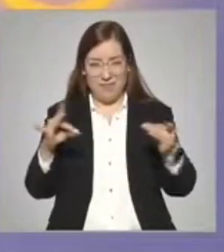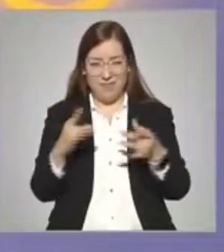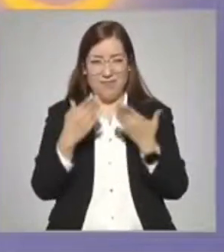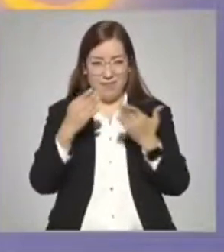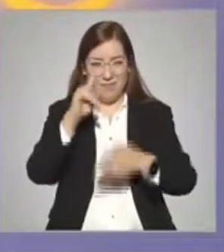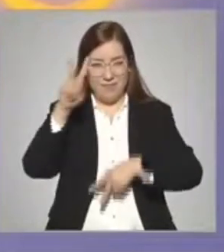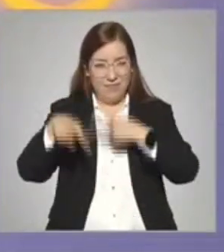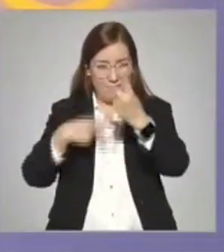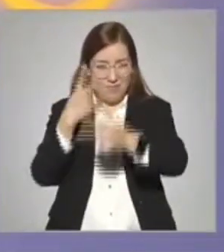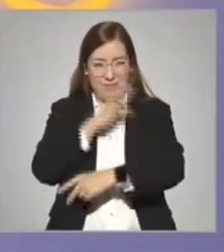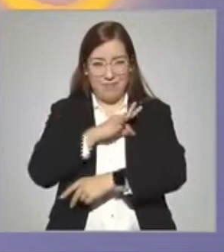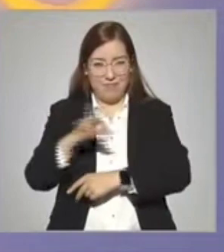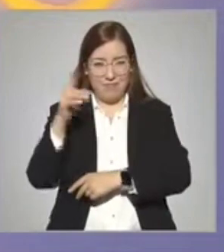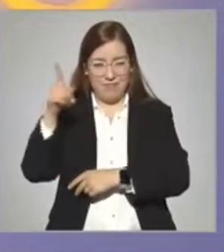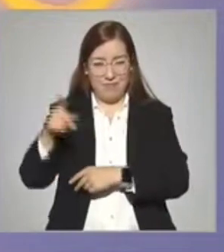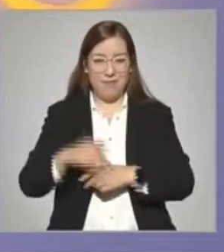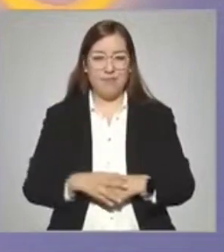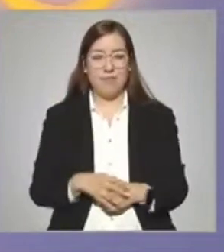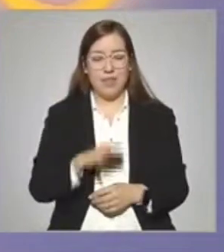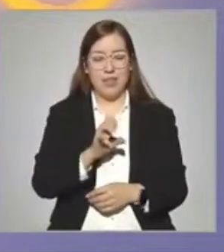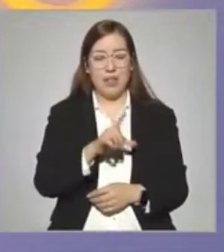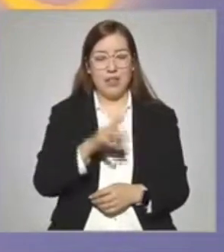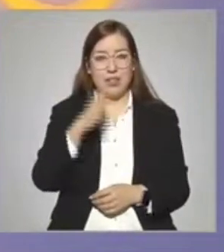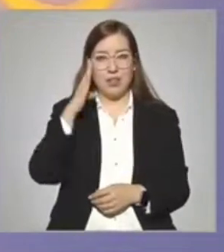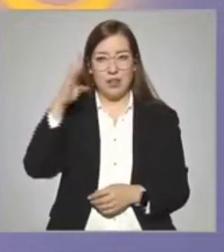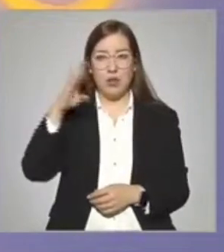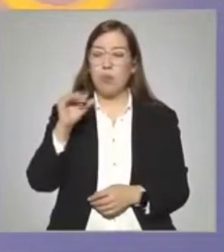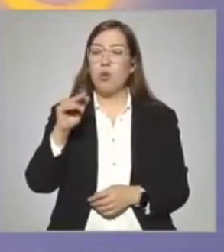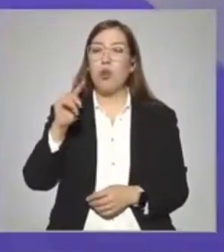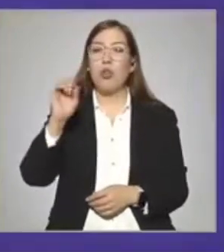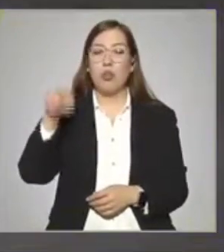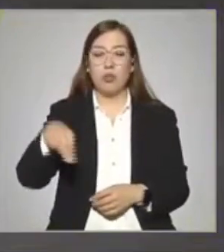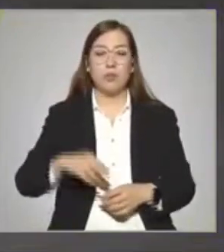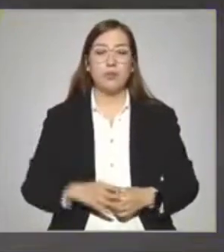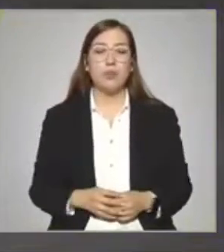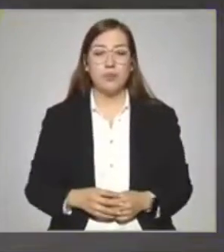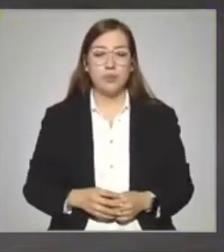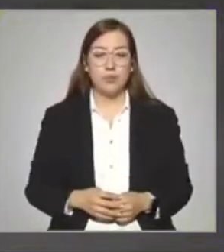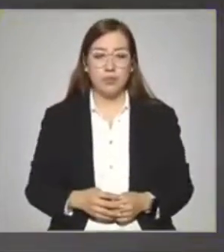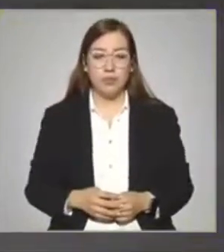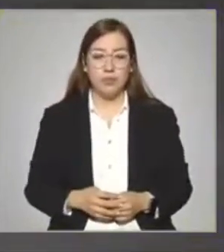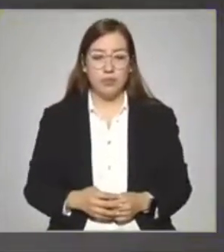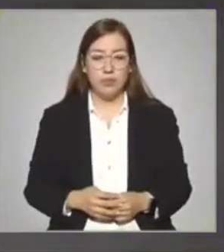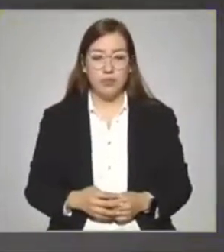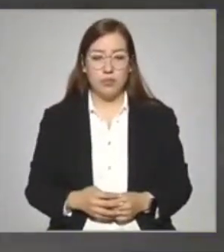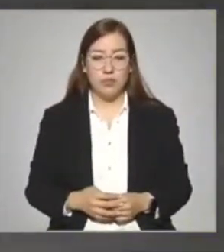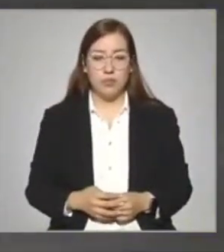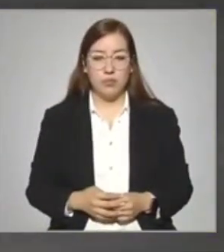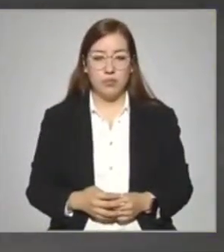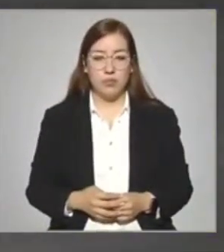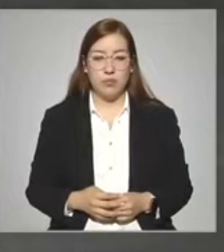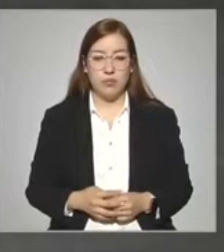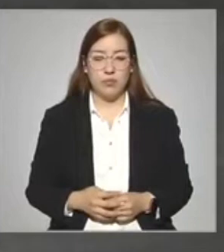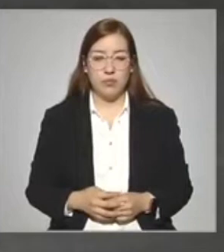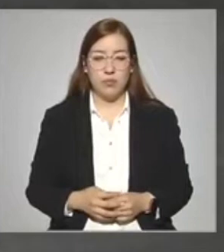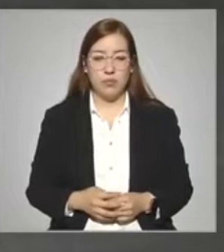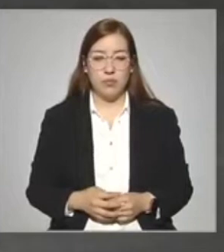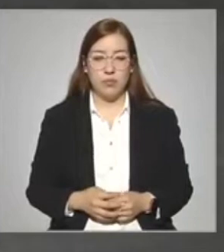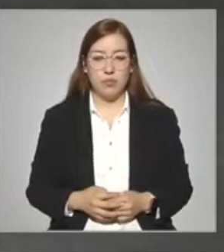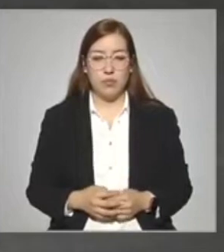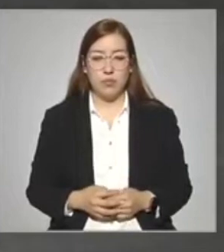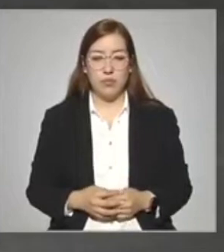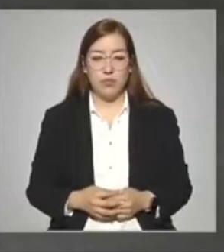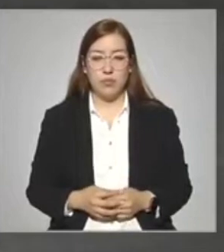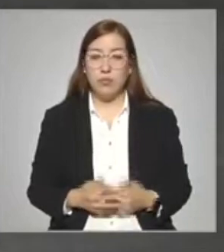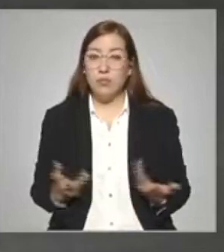podrá resolver el insólito caso del señor Morton. Pues en esas estaban los negros cuando llegó el enano. ¡Un